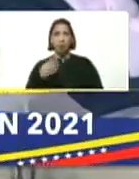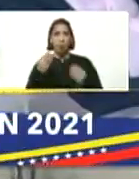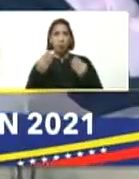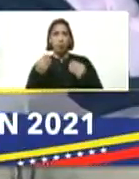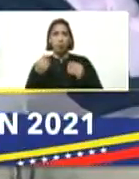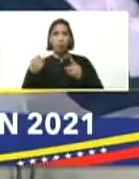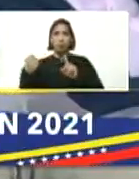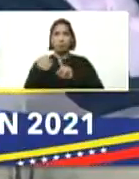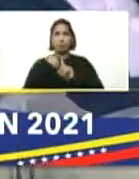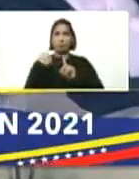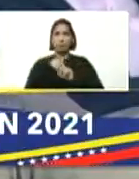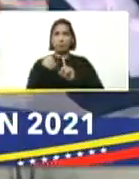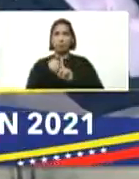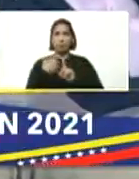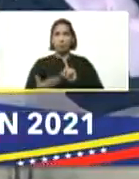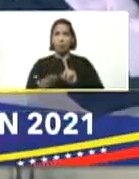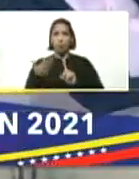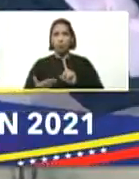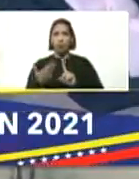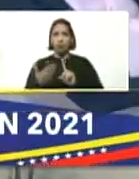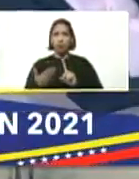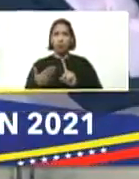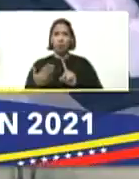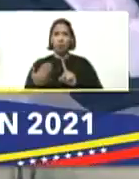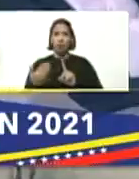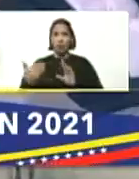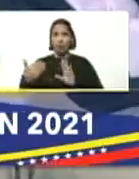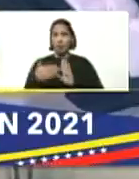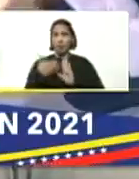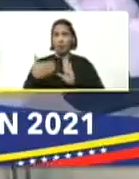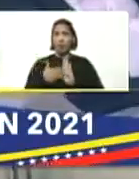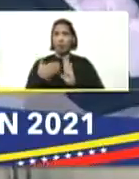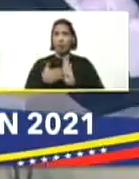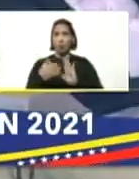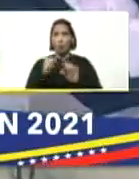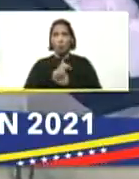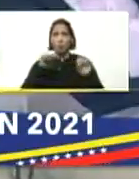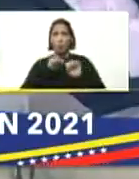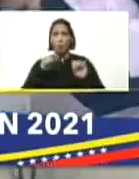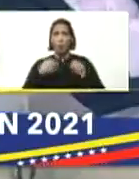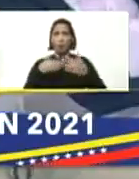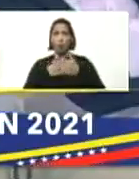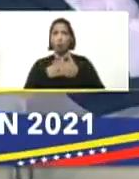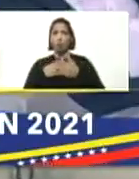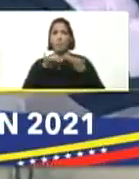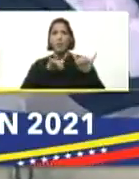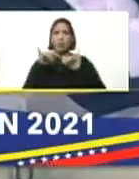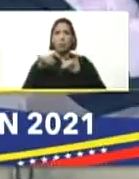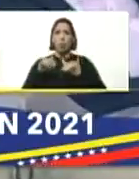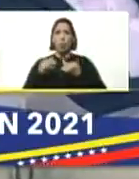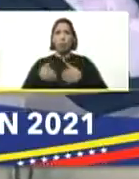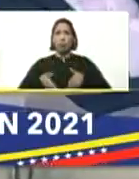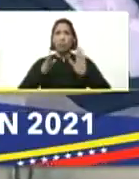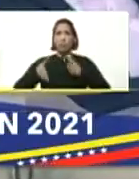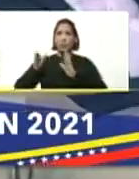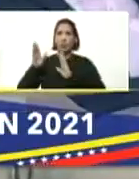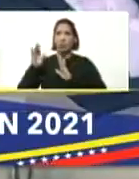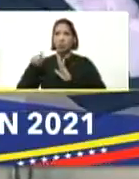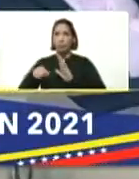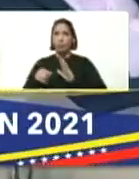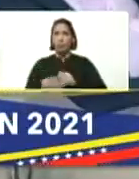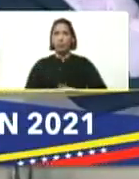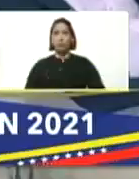amenazas importantes de atentados con bombas contra este mismo edificio. Justamente allí en esa fuente amenazaron con colocar un